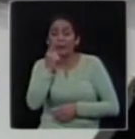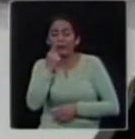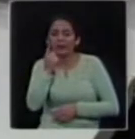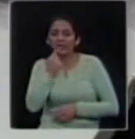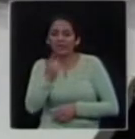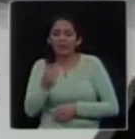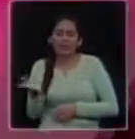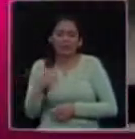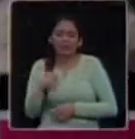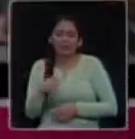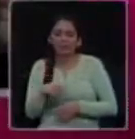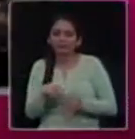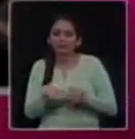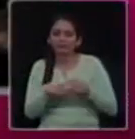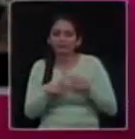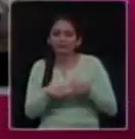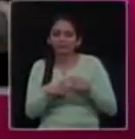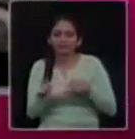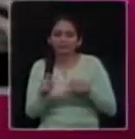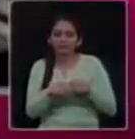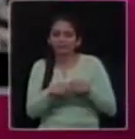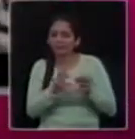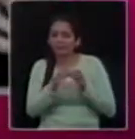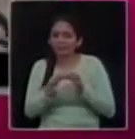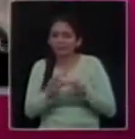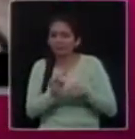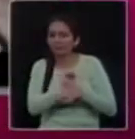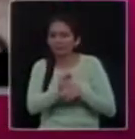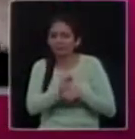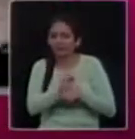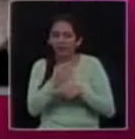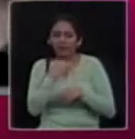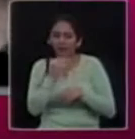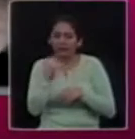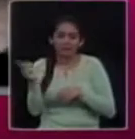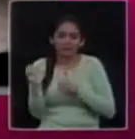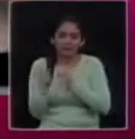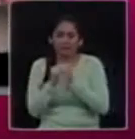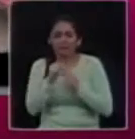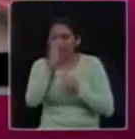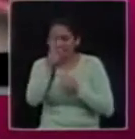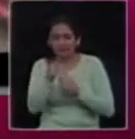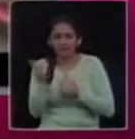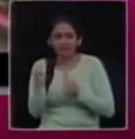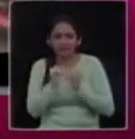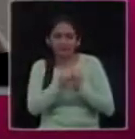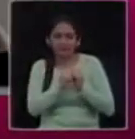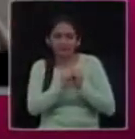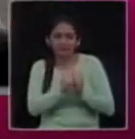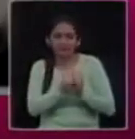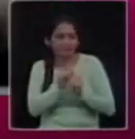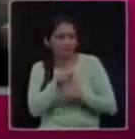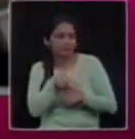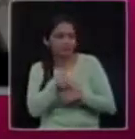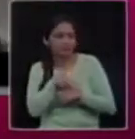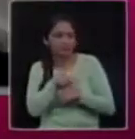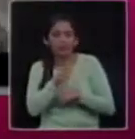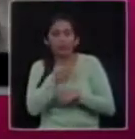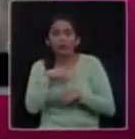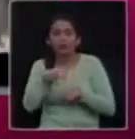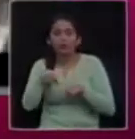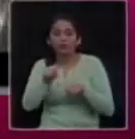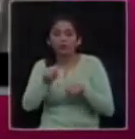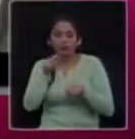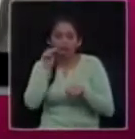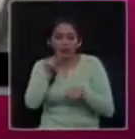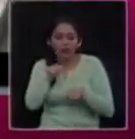tenido carros antiguos, de los años 60, de los 50. Pero yo siempre quise las motos y me decía no, como